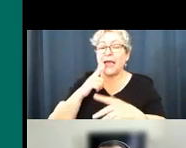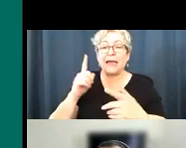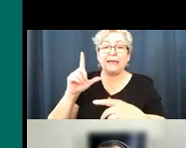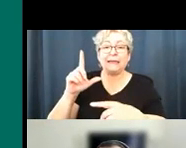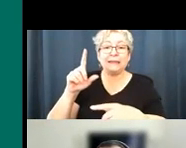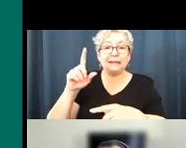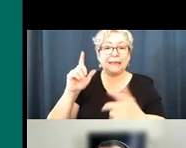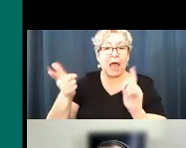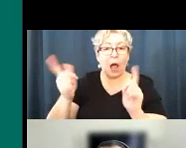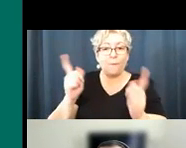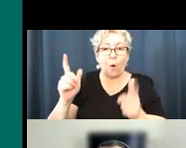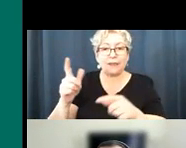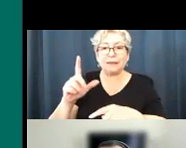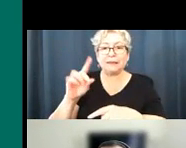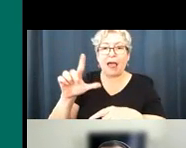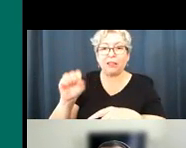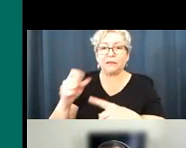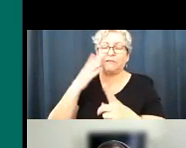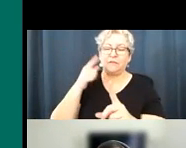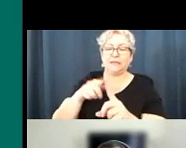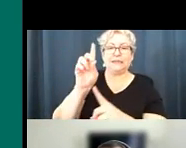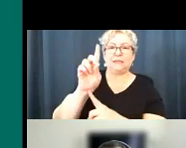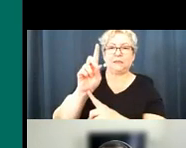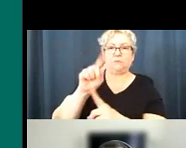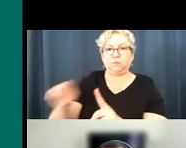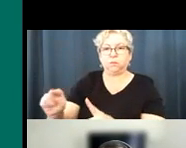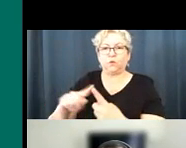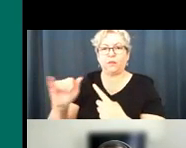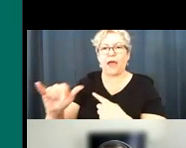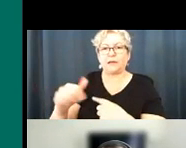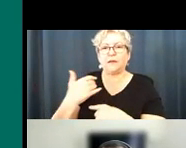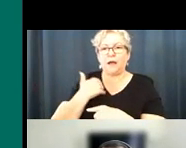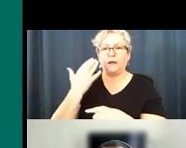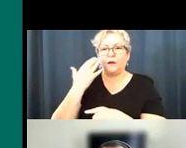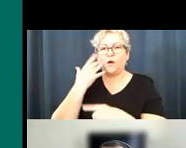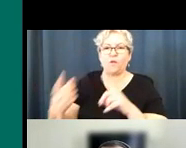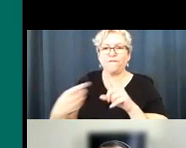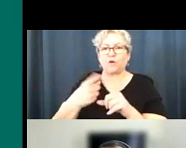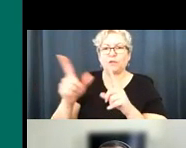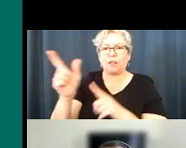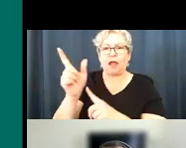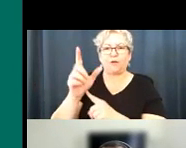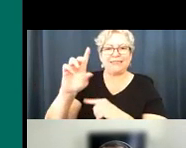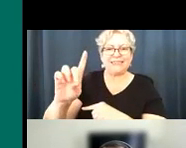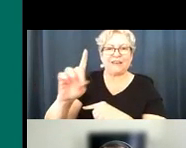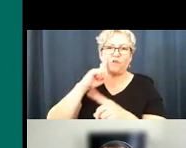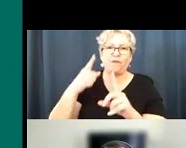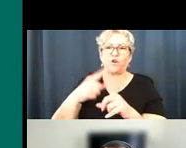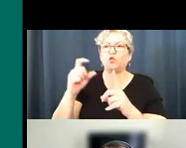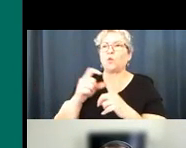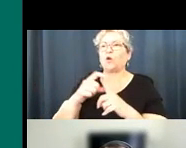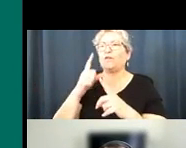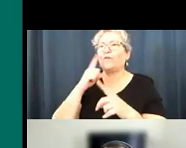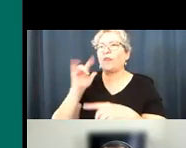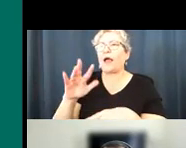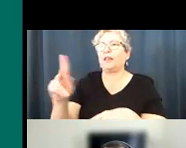Dallas Cowboys, yo puedo apretar la letra D y llegar a ese enlace. Entonces, usar la primera letra de